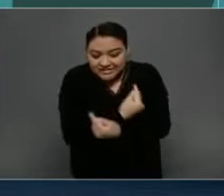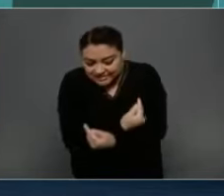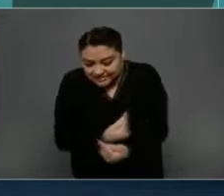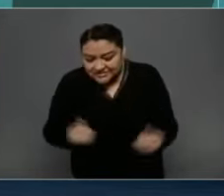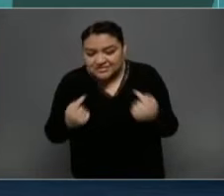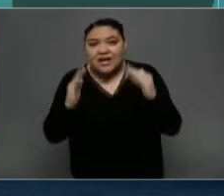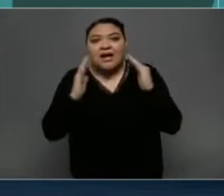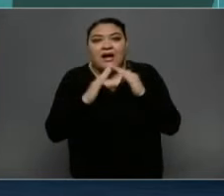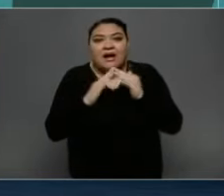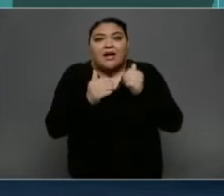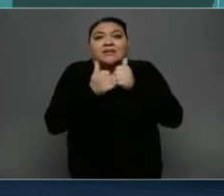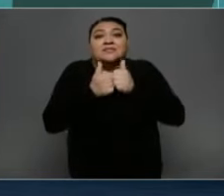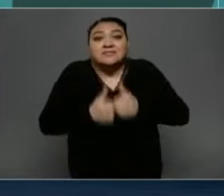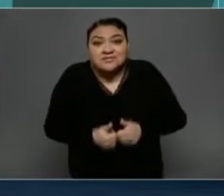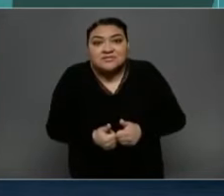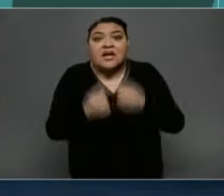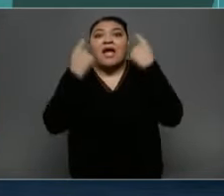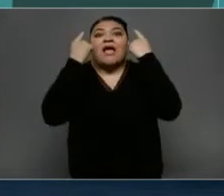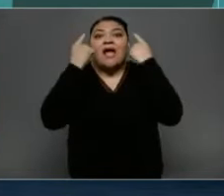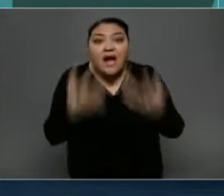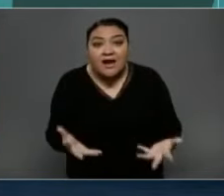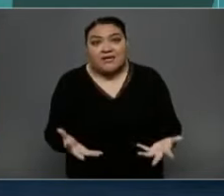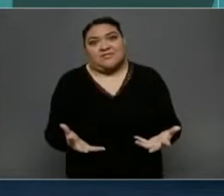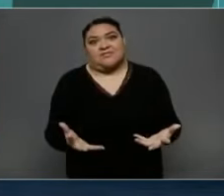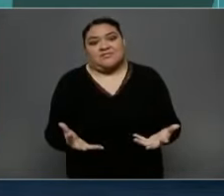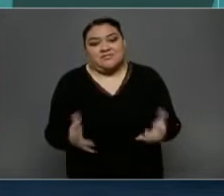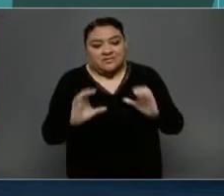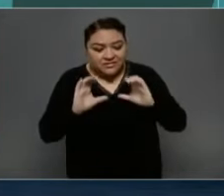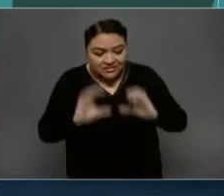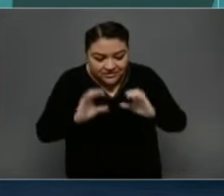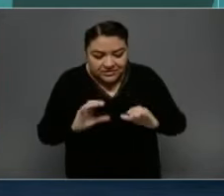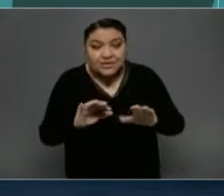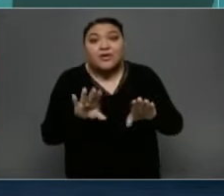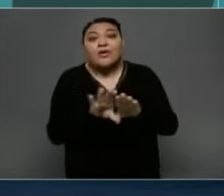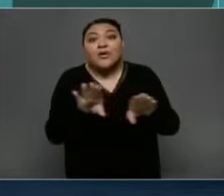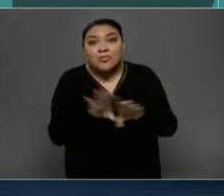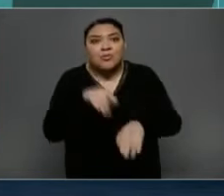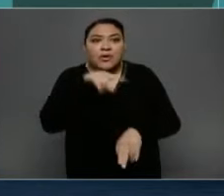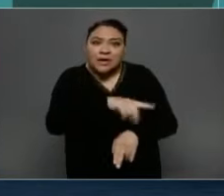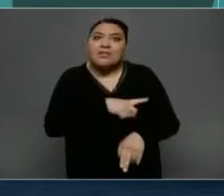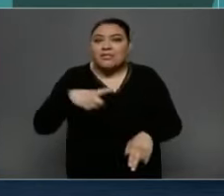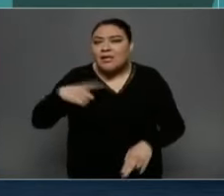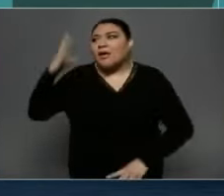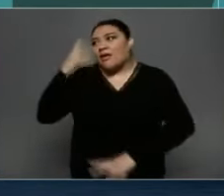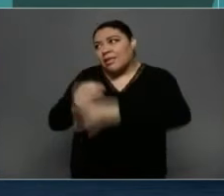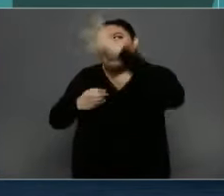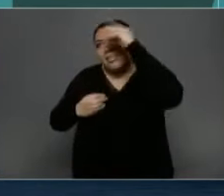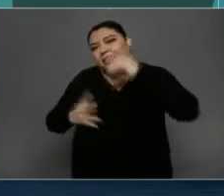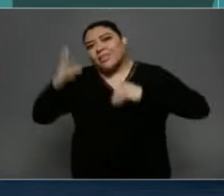están en casa que los tenemos que cuidar que tienen que seguir aprendiendo